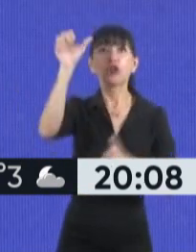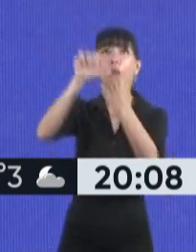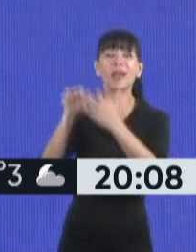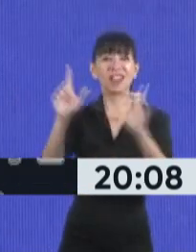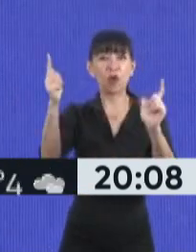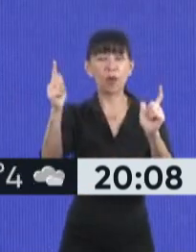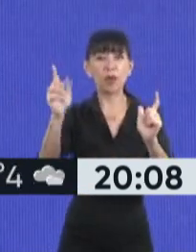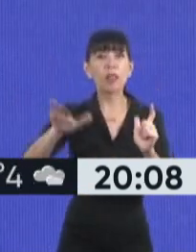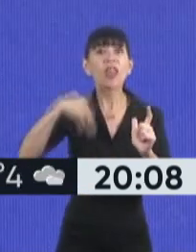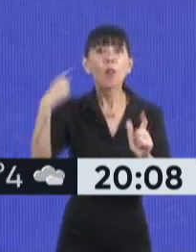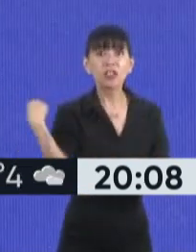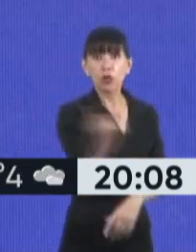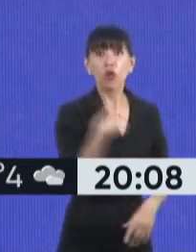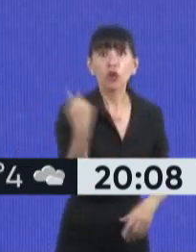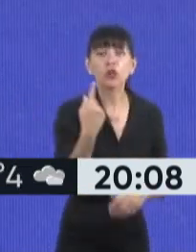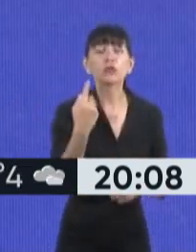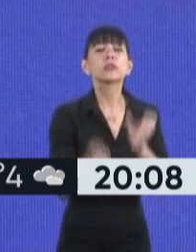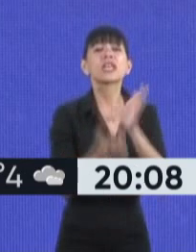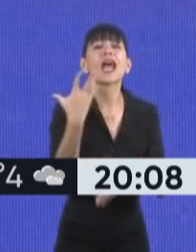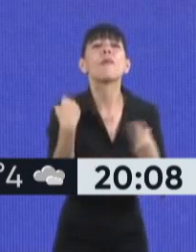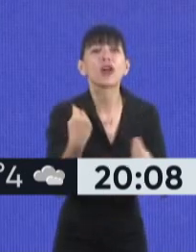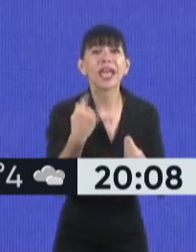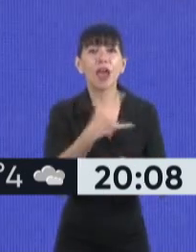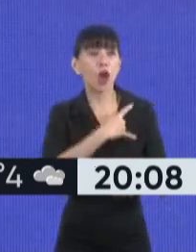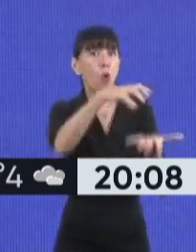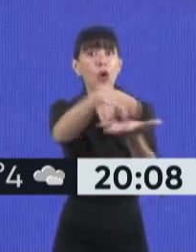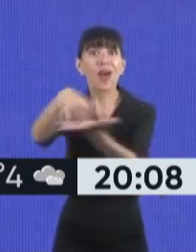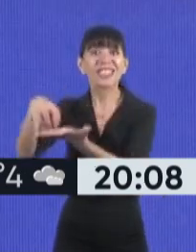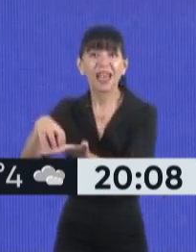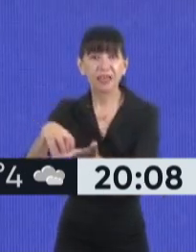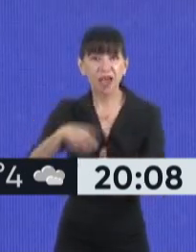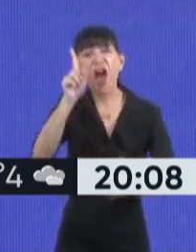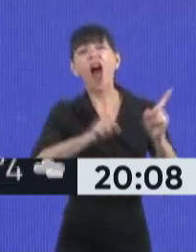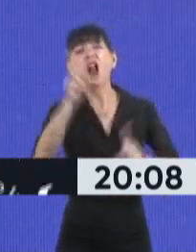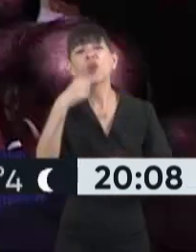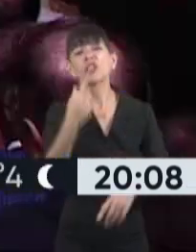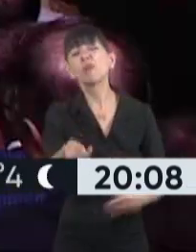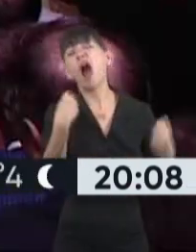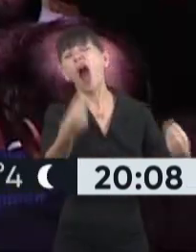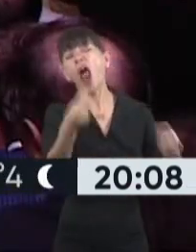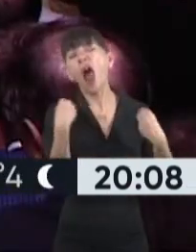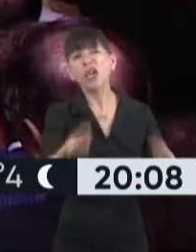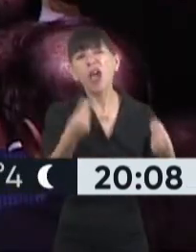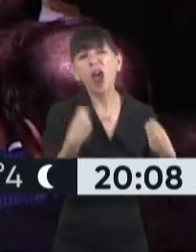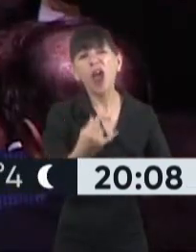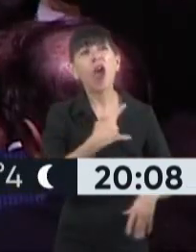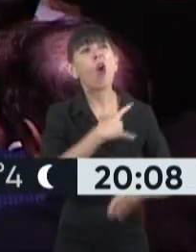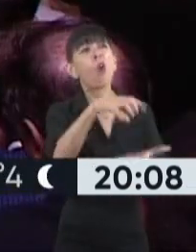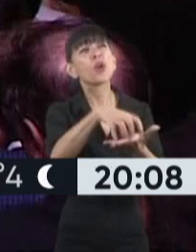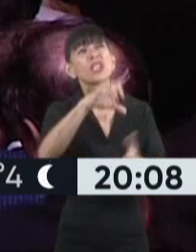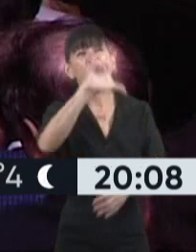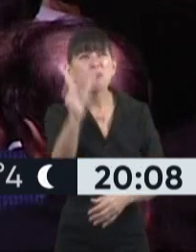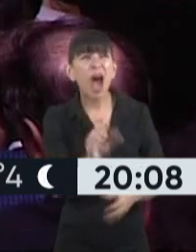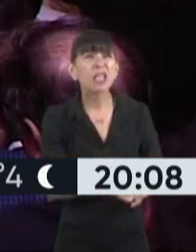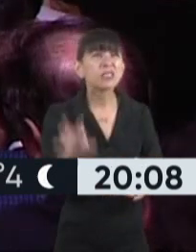Después creamos las universidades. Esos que reniegan de para qué queremos universidades en todo el